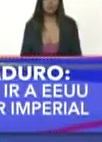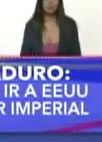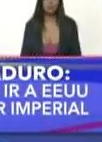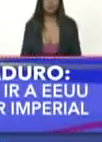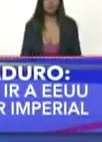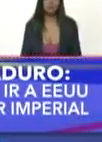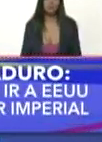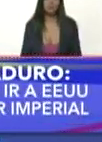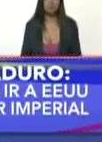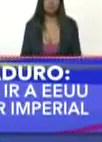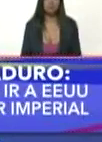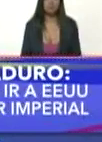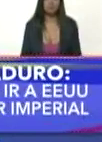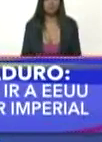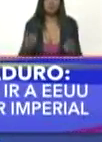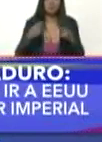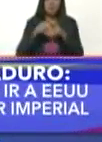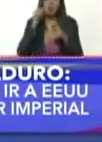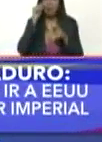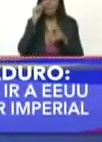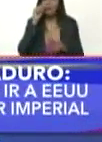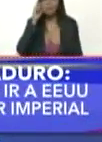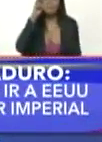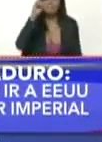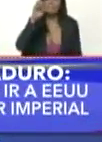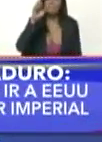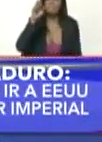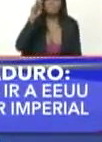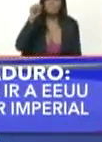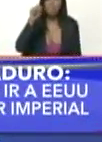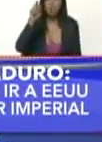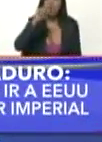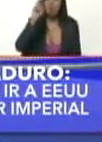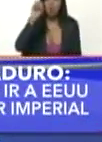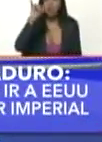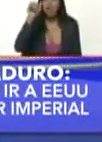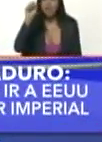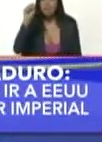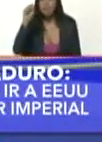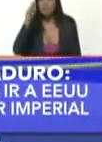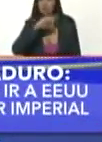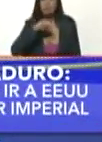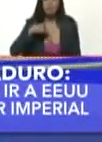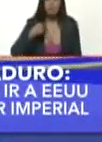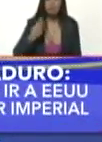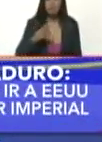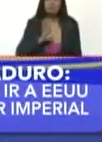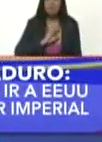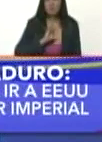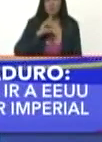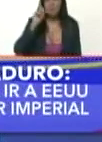entre el monroísmo de James Monroe y el bolivarianismo de nuestro padre,